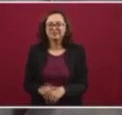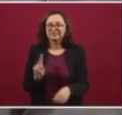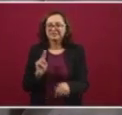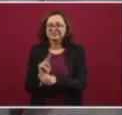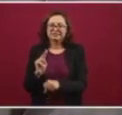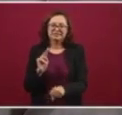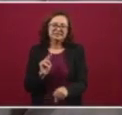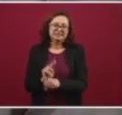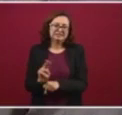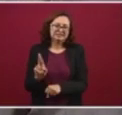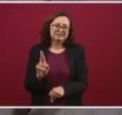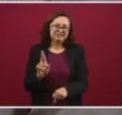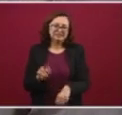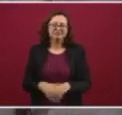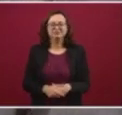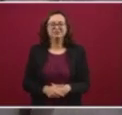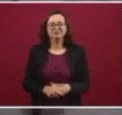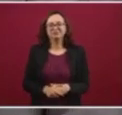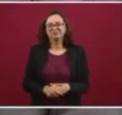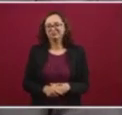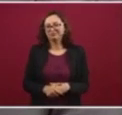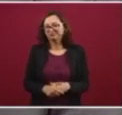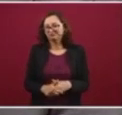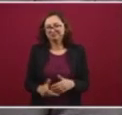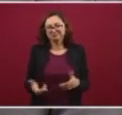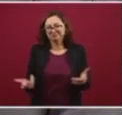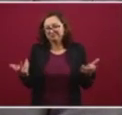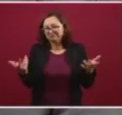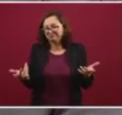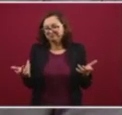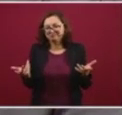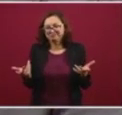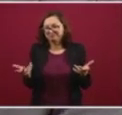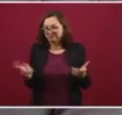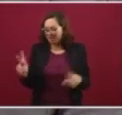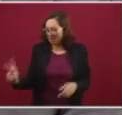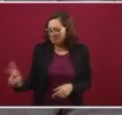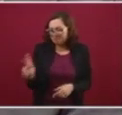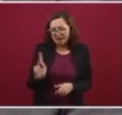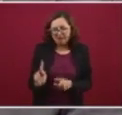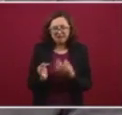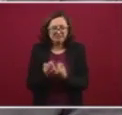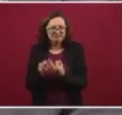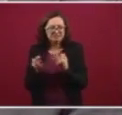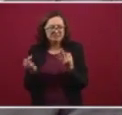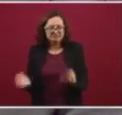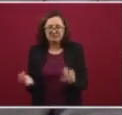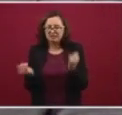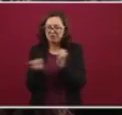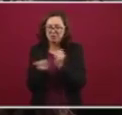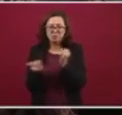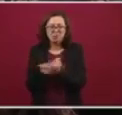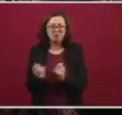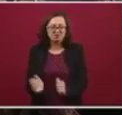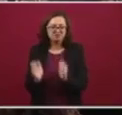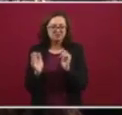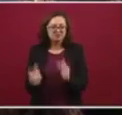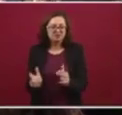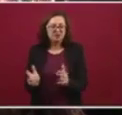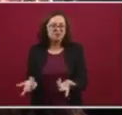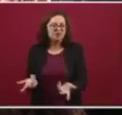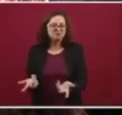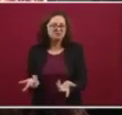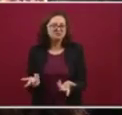Nicaragua, pues es como Chiapas, es como Campeche, es como Tabasco, es como